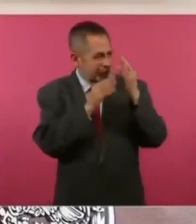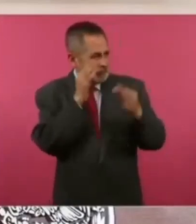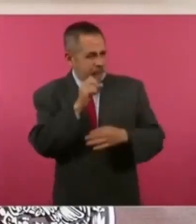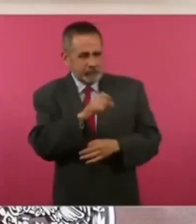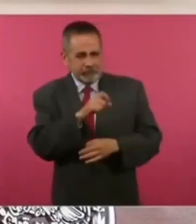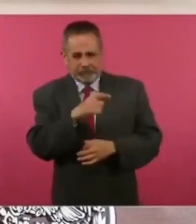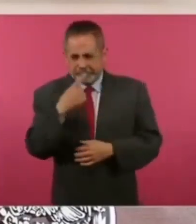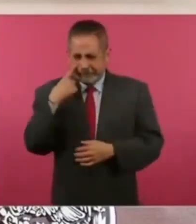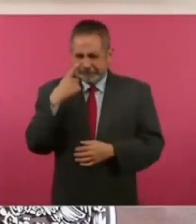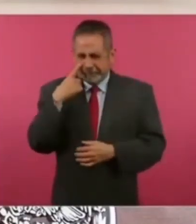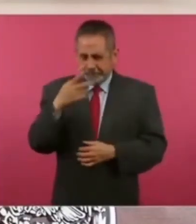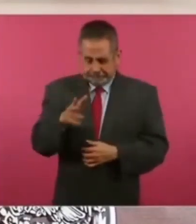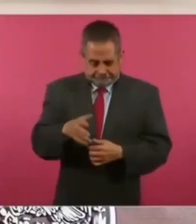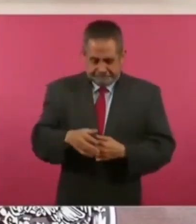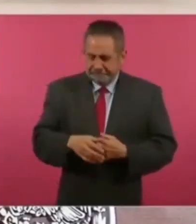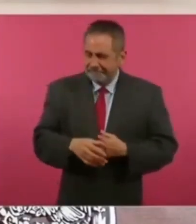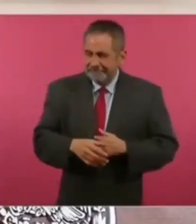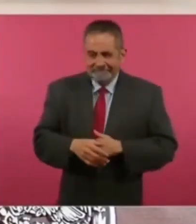Van a ver